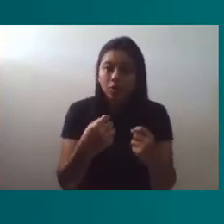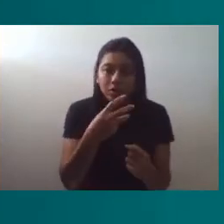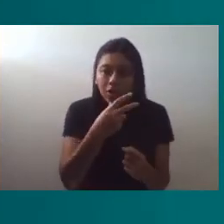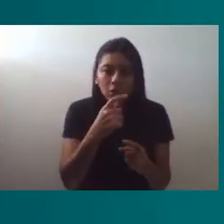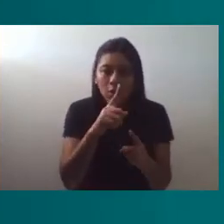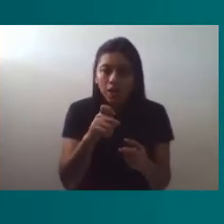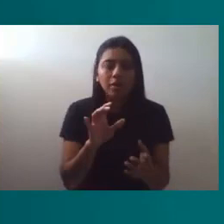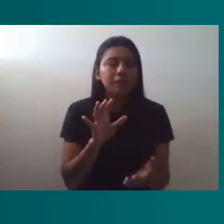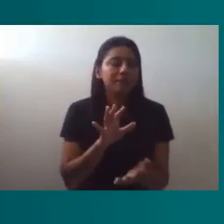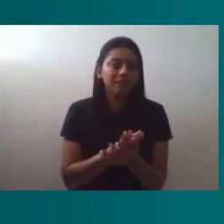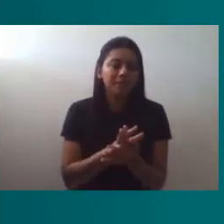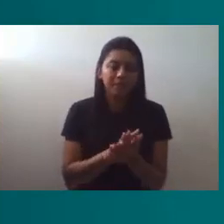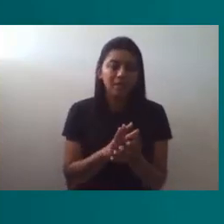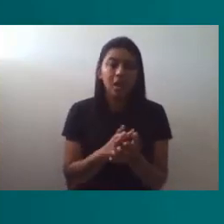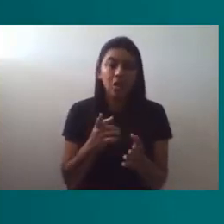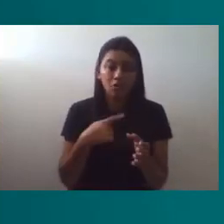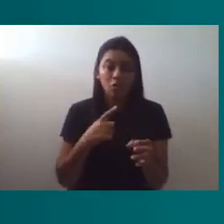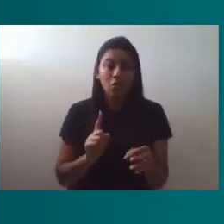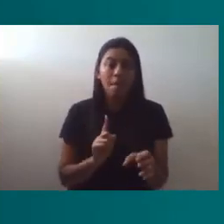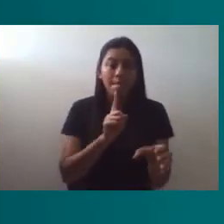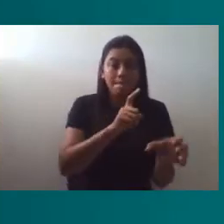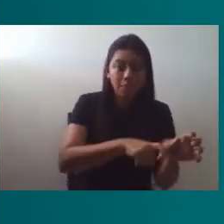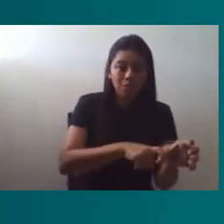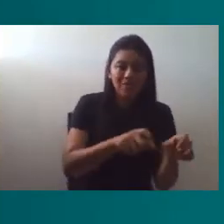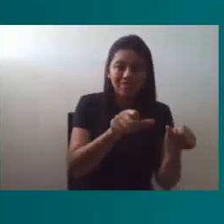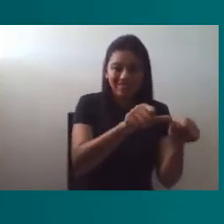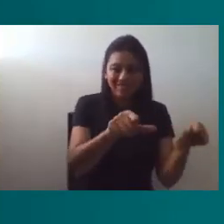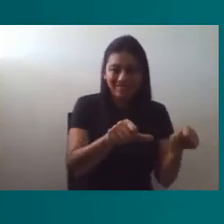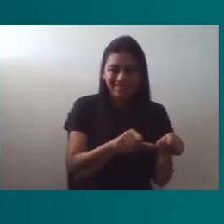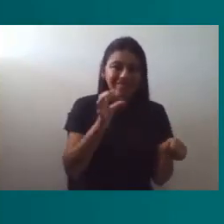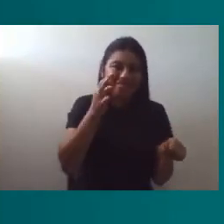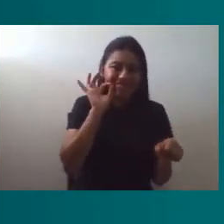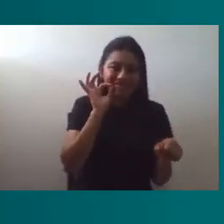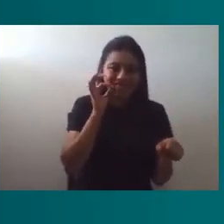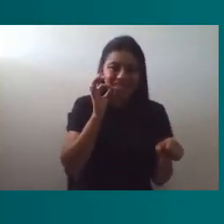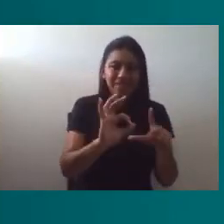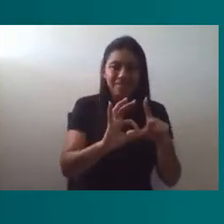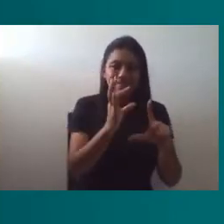conectan en sala, entonces paso entonces al café virtual y por